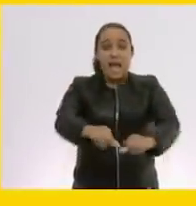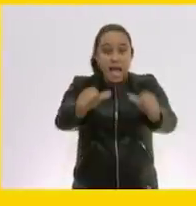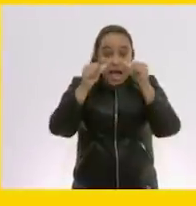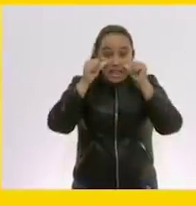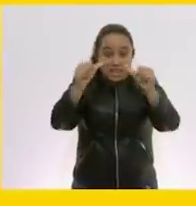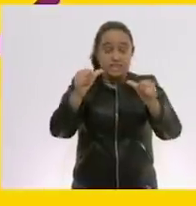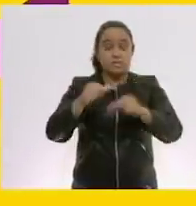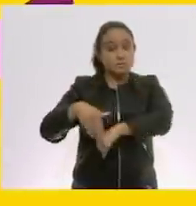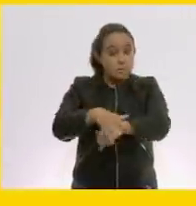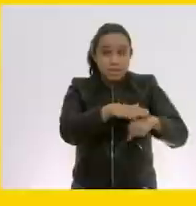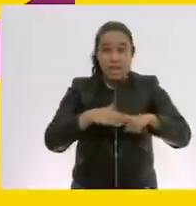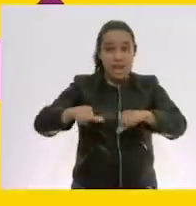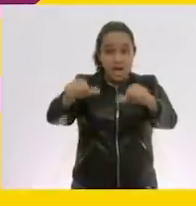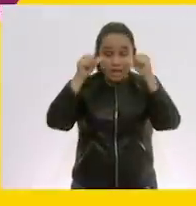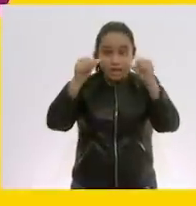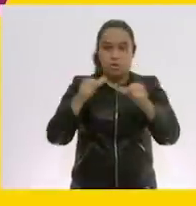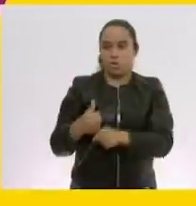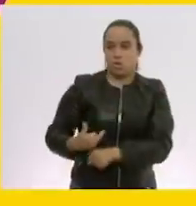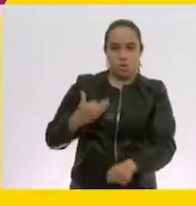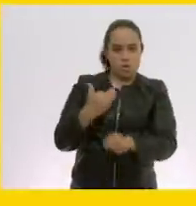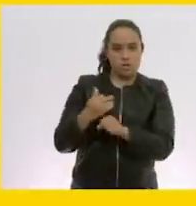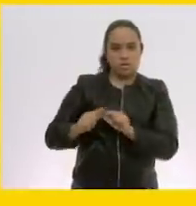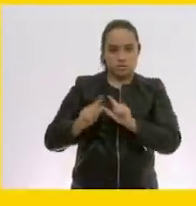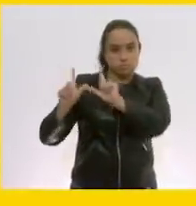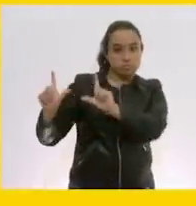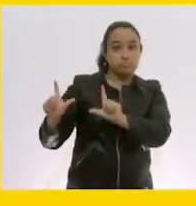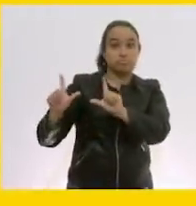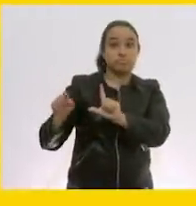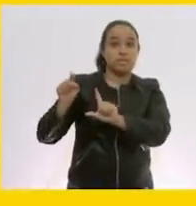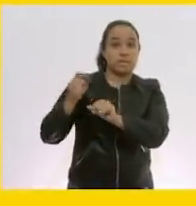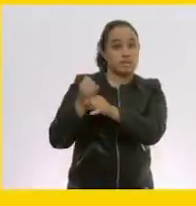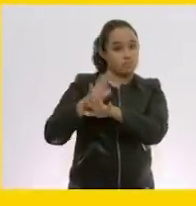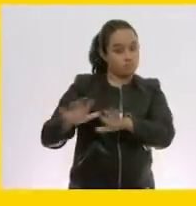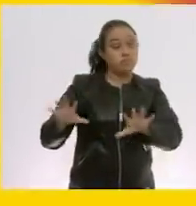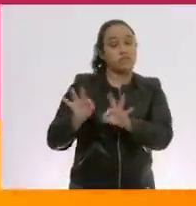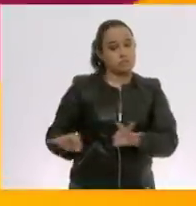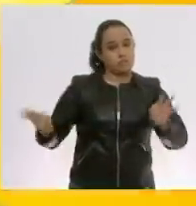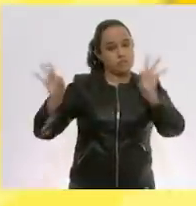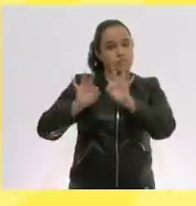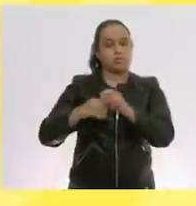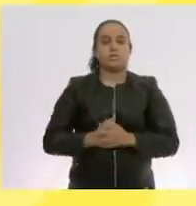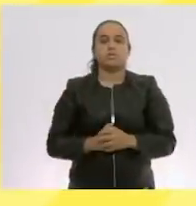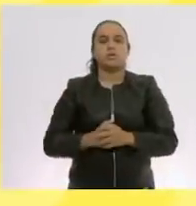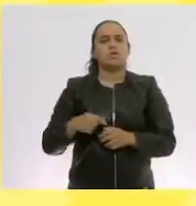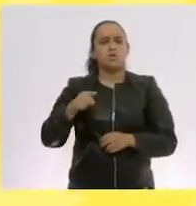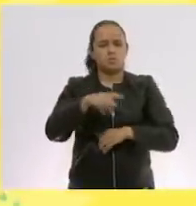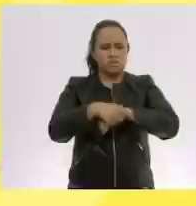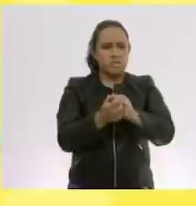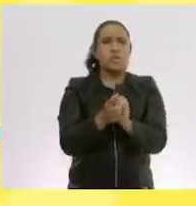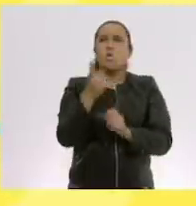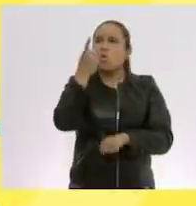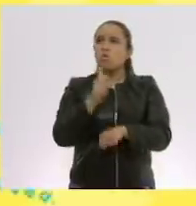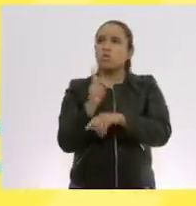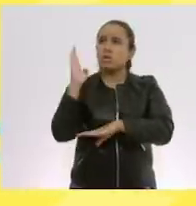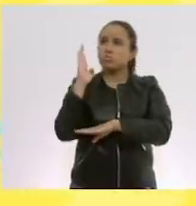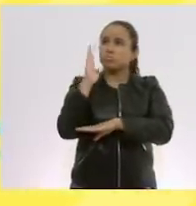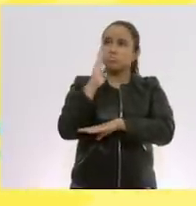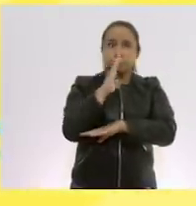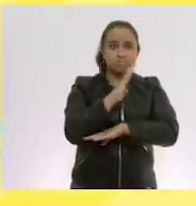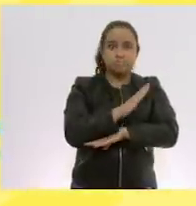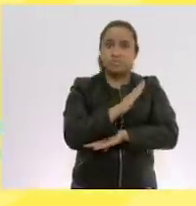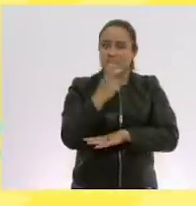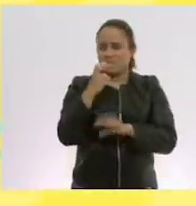¡Atención! ¡Atención! A continuación, información importante. Lavarnos las manos varias veces al día